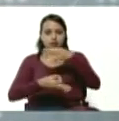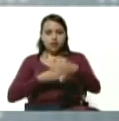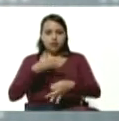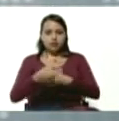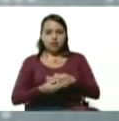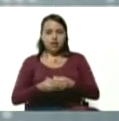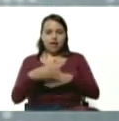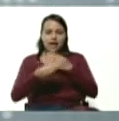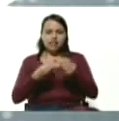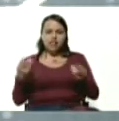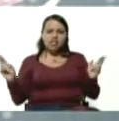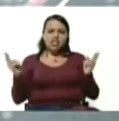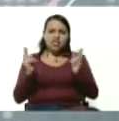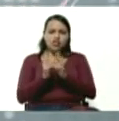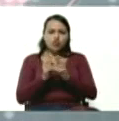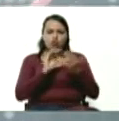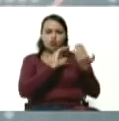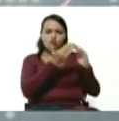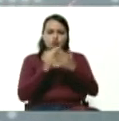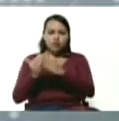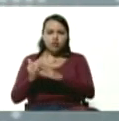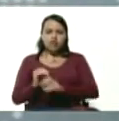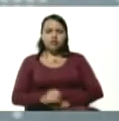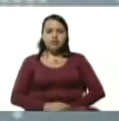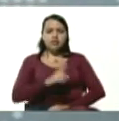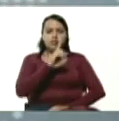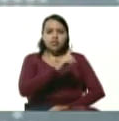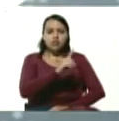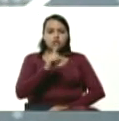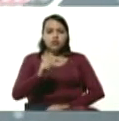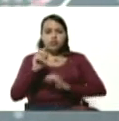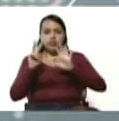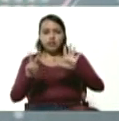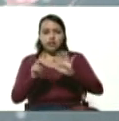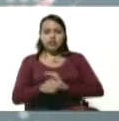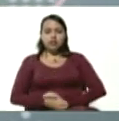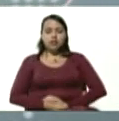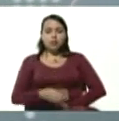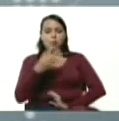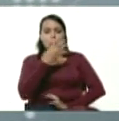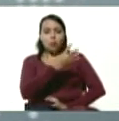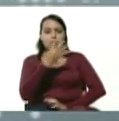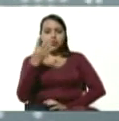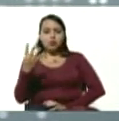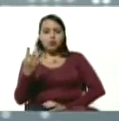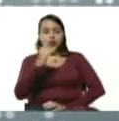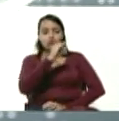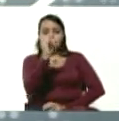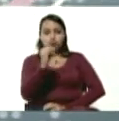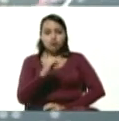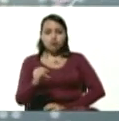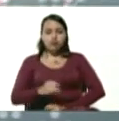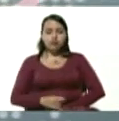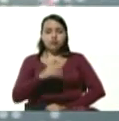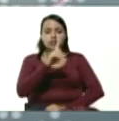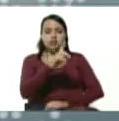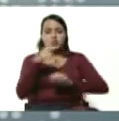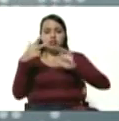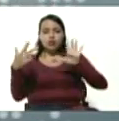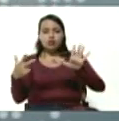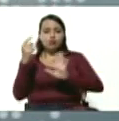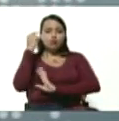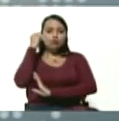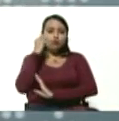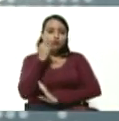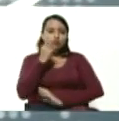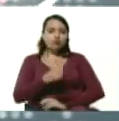resumen, de los casos comunitarios que son 117, 44 del estado Zulia, 18 del estado Sucre,